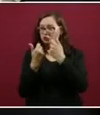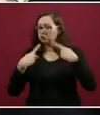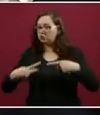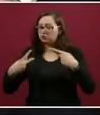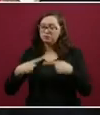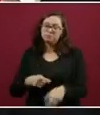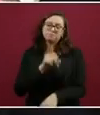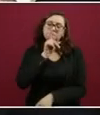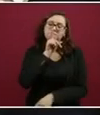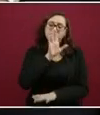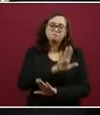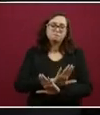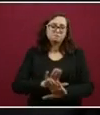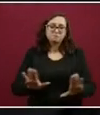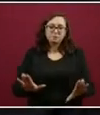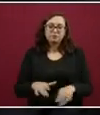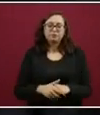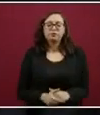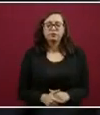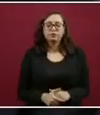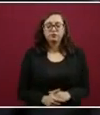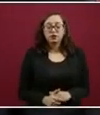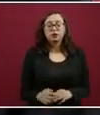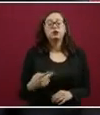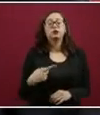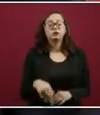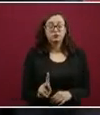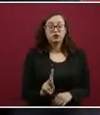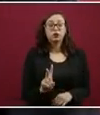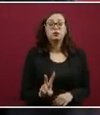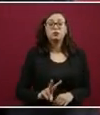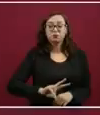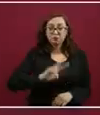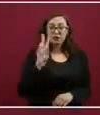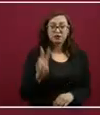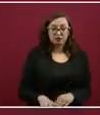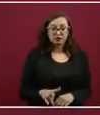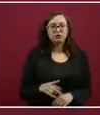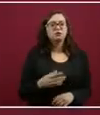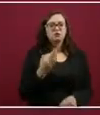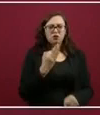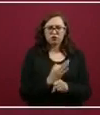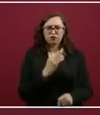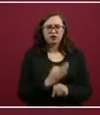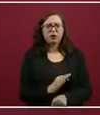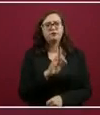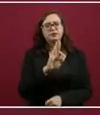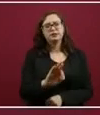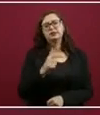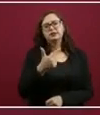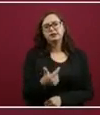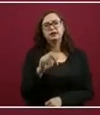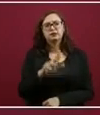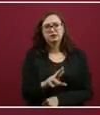pero sí es la Fiscalía General la que